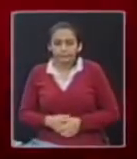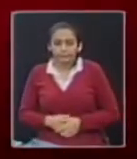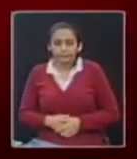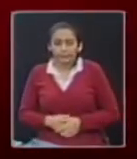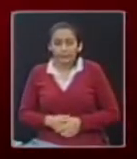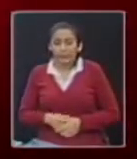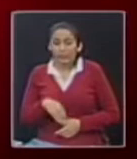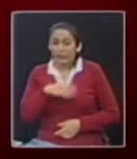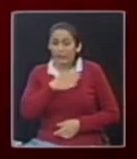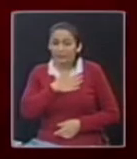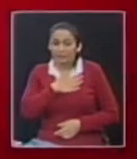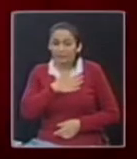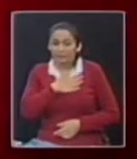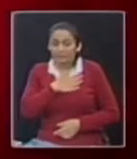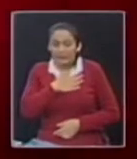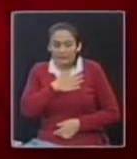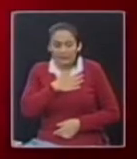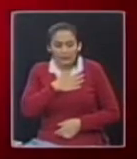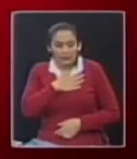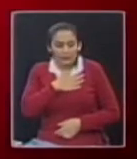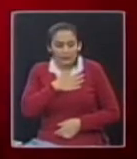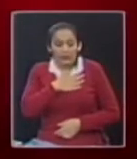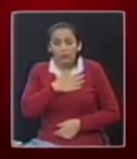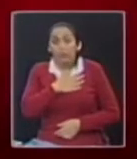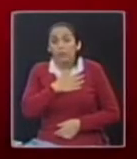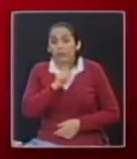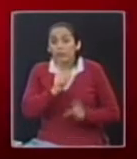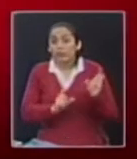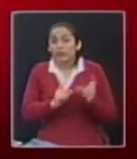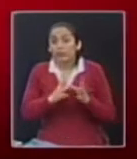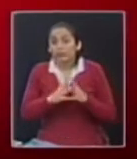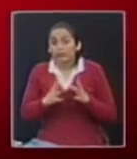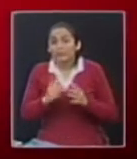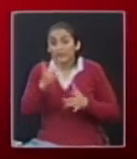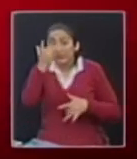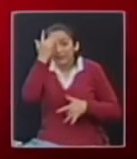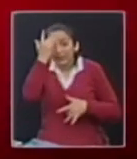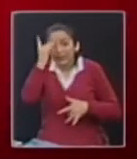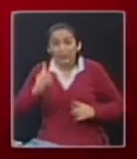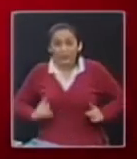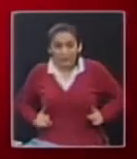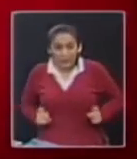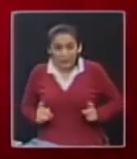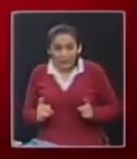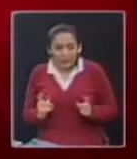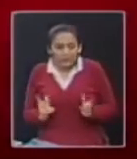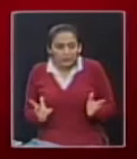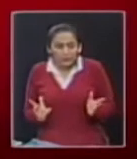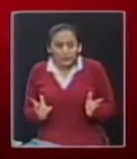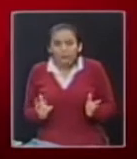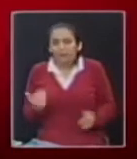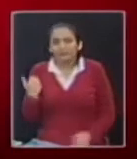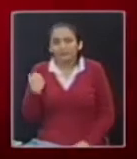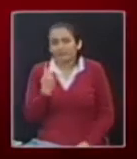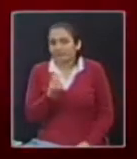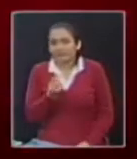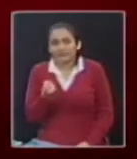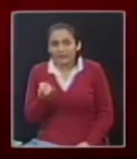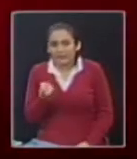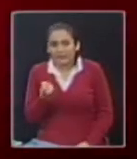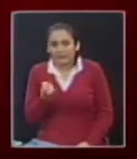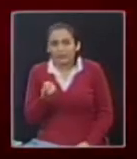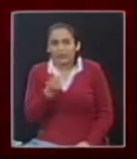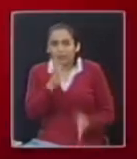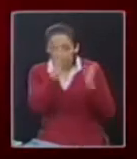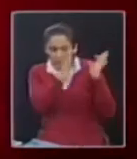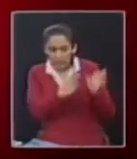la mayoría de ellos no tiene los medios necesarios para recibir quizás un tratamiento completo y tienen que abandonar el